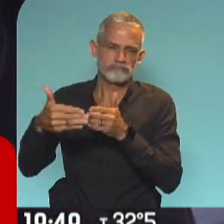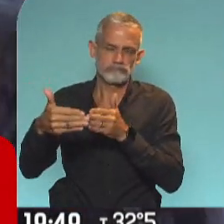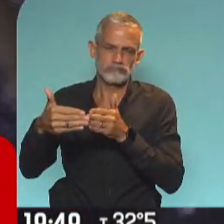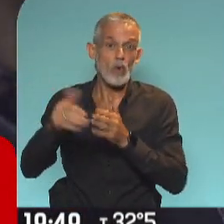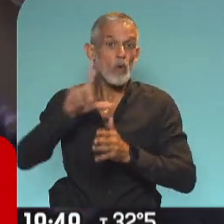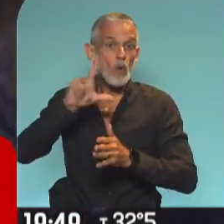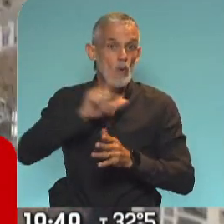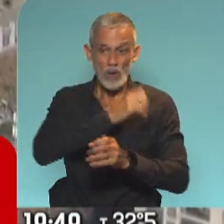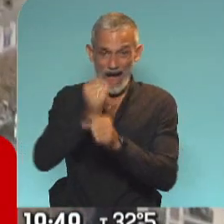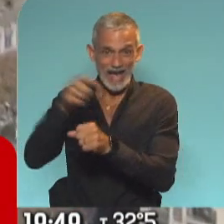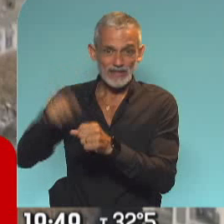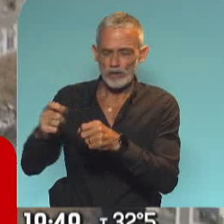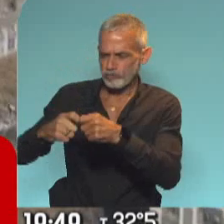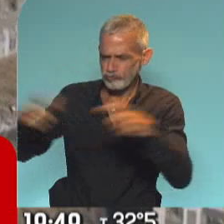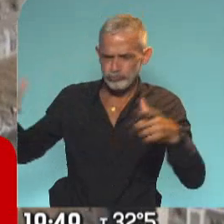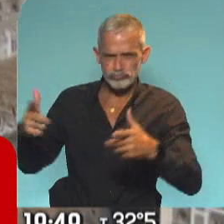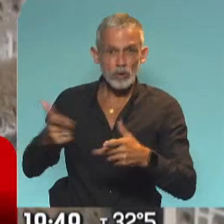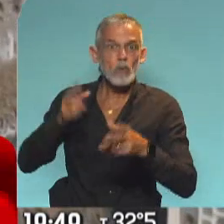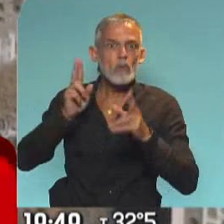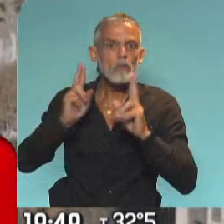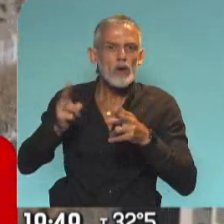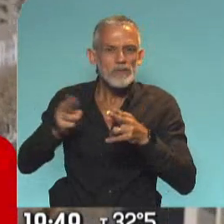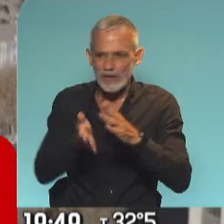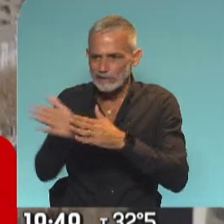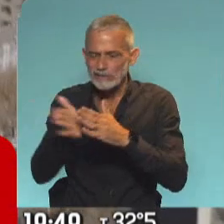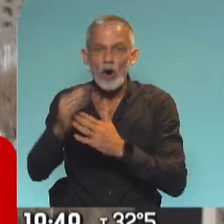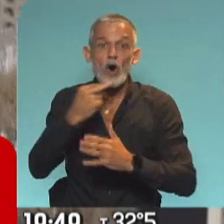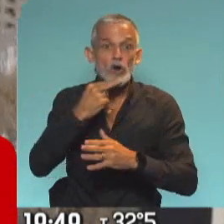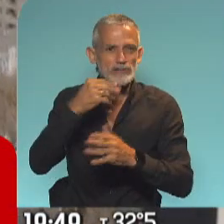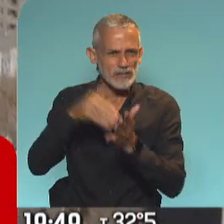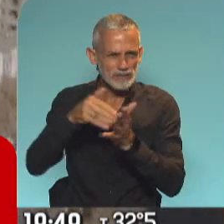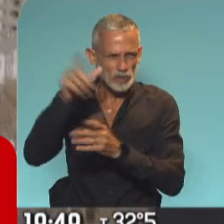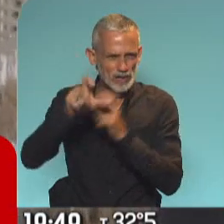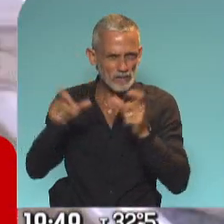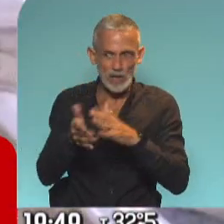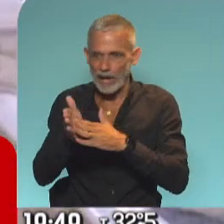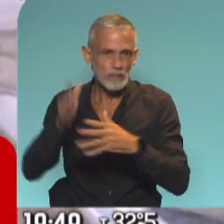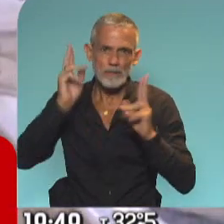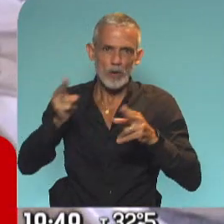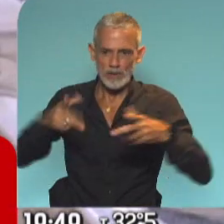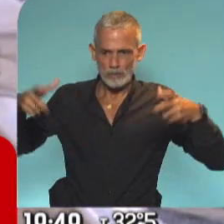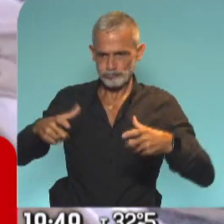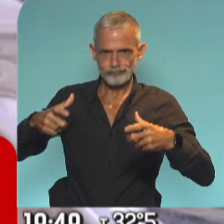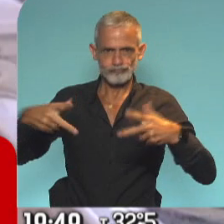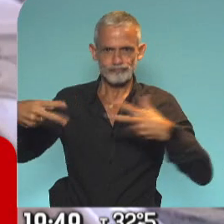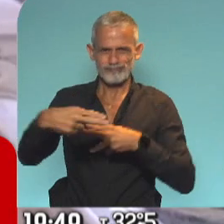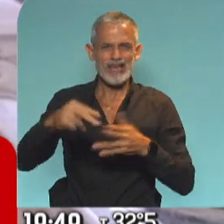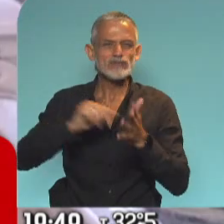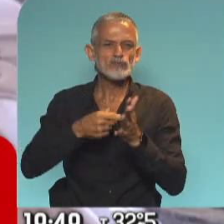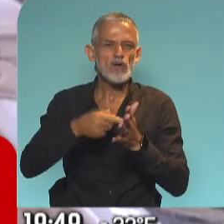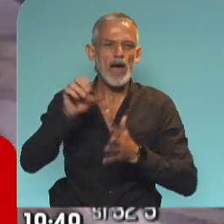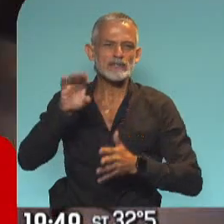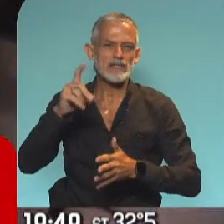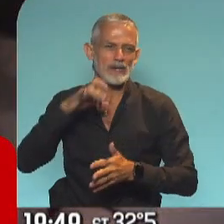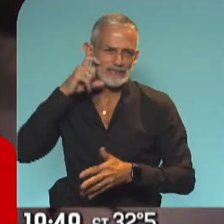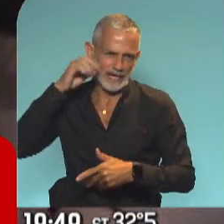julio pasado, por lo que prohíbe salir a sus 11 millones de habitantes. Se trata de la ciudad